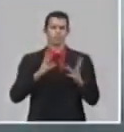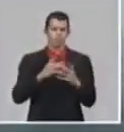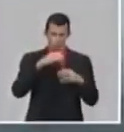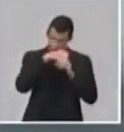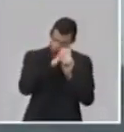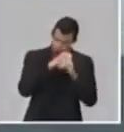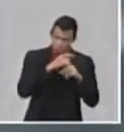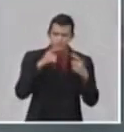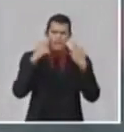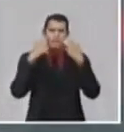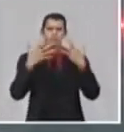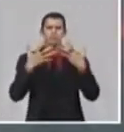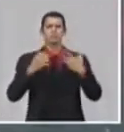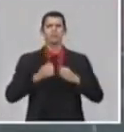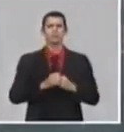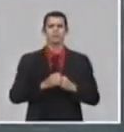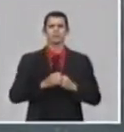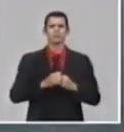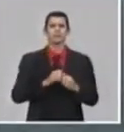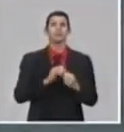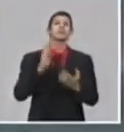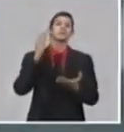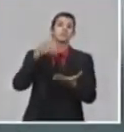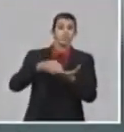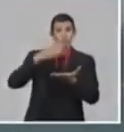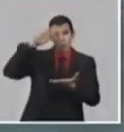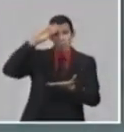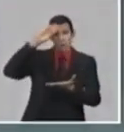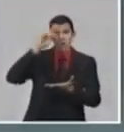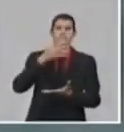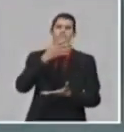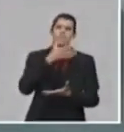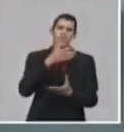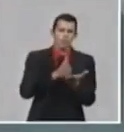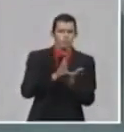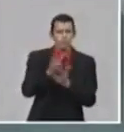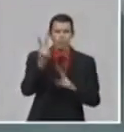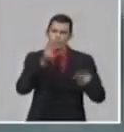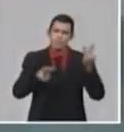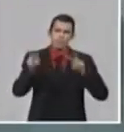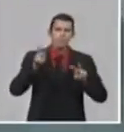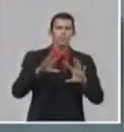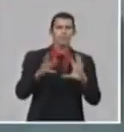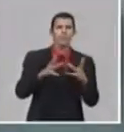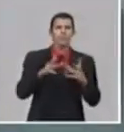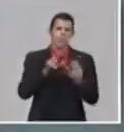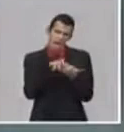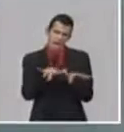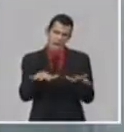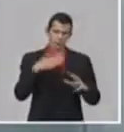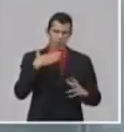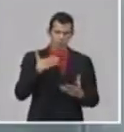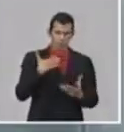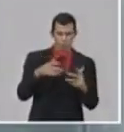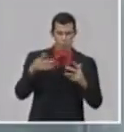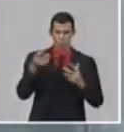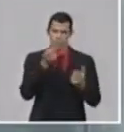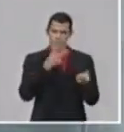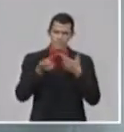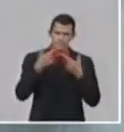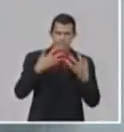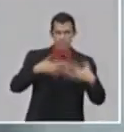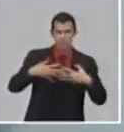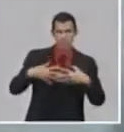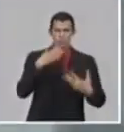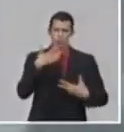en aquel momento sobre qué era lo más promisorio para el tratamiento del cáncer, y bueno, el interferón estaba en aquel momento, como